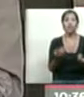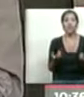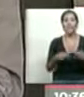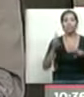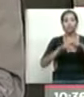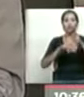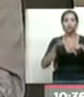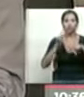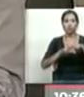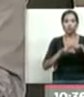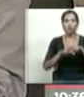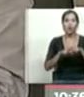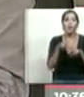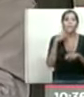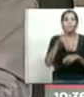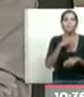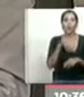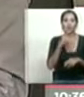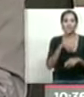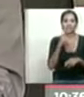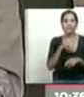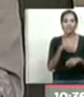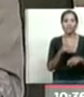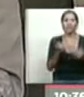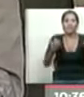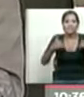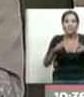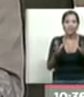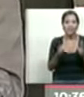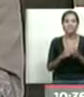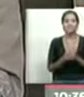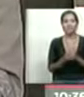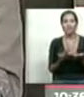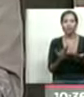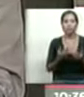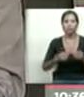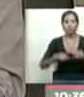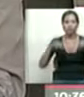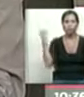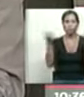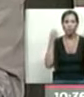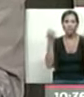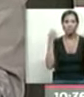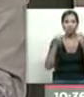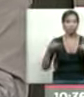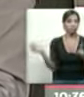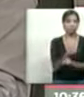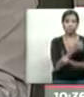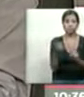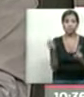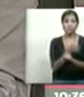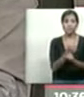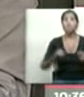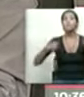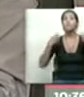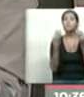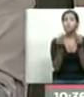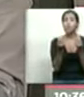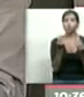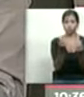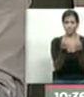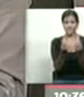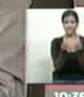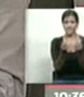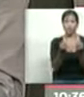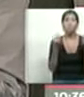construcción política a través de un marketing agresivo, a través de mucho dinero, de mucha plata. Yo nunca